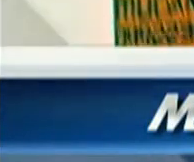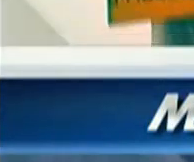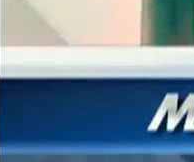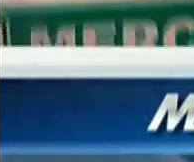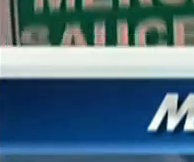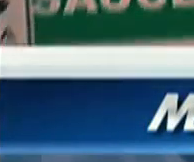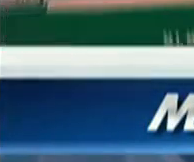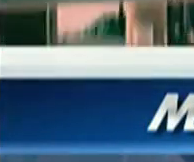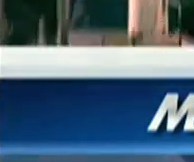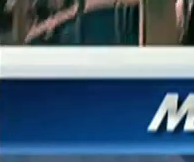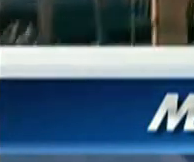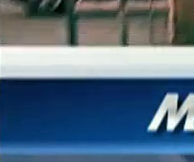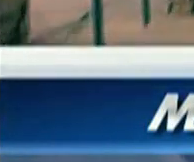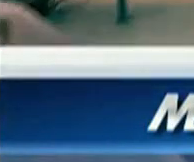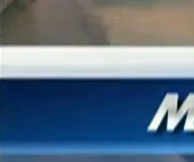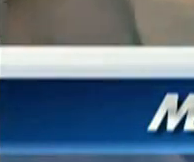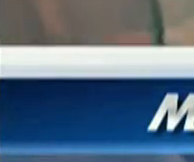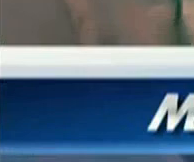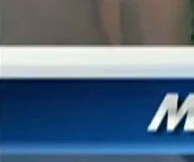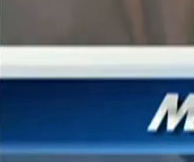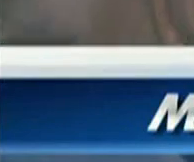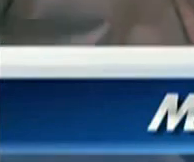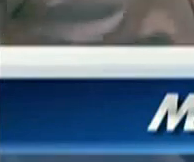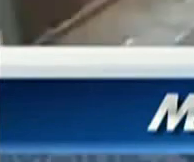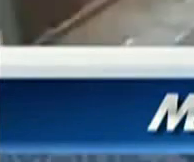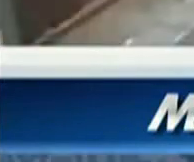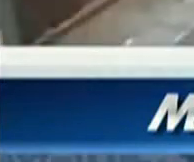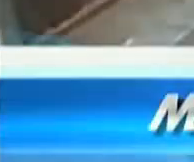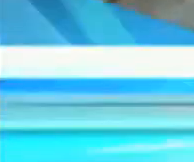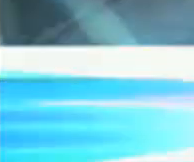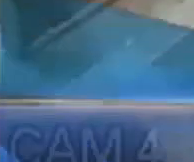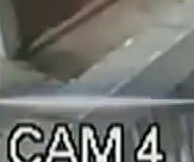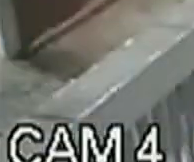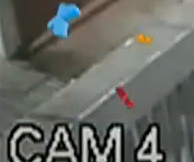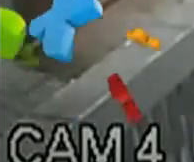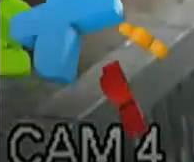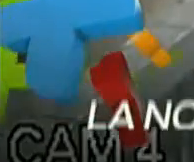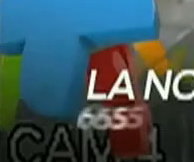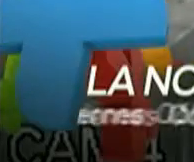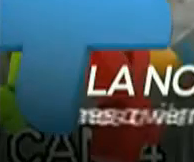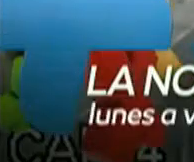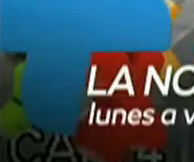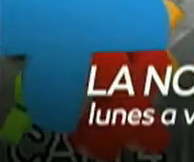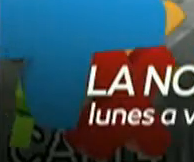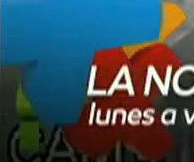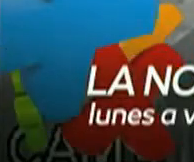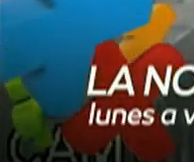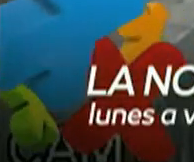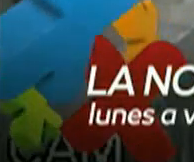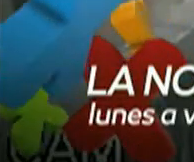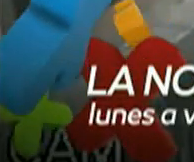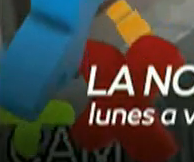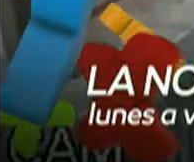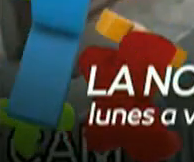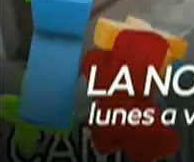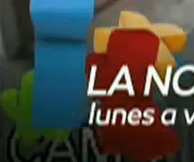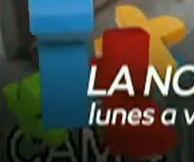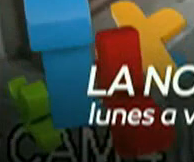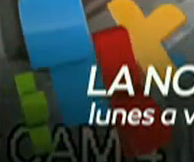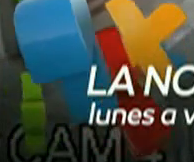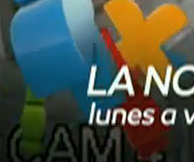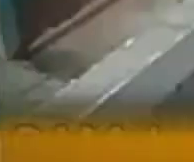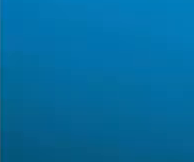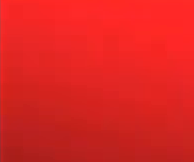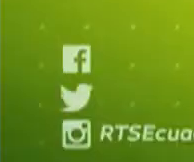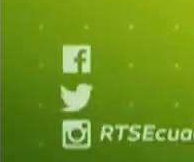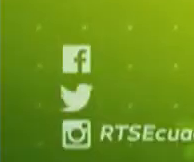robo de un automóvil parqueado a escasos metros de la garita de un guardia. Tenemos el video del atraco y